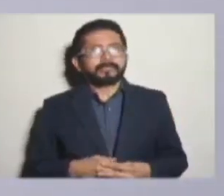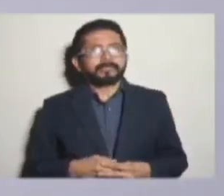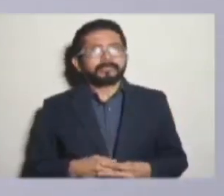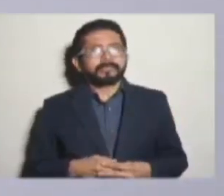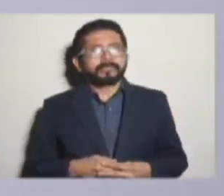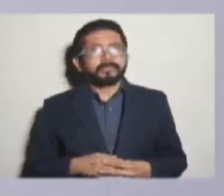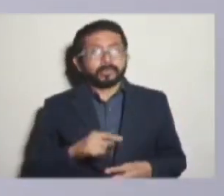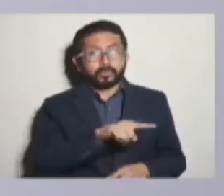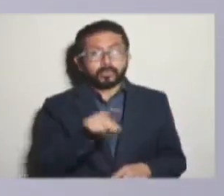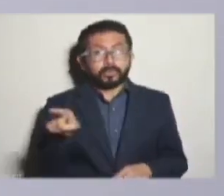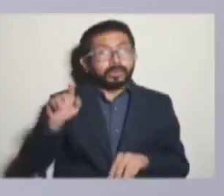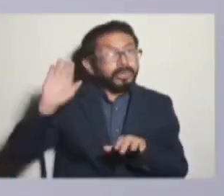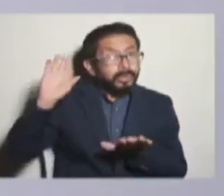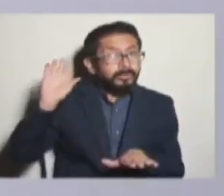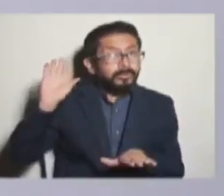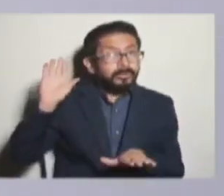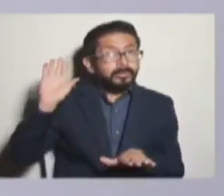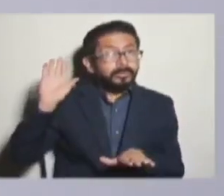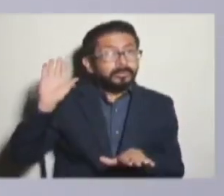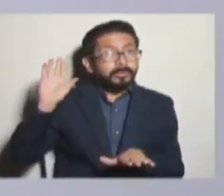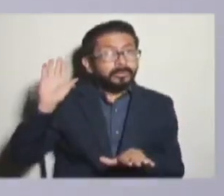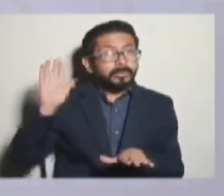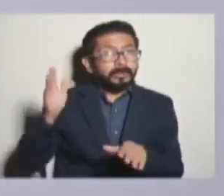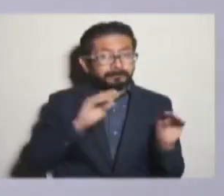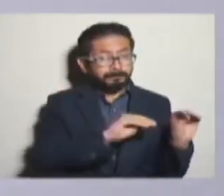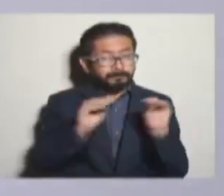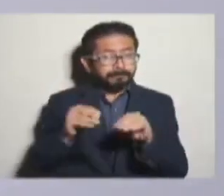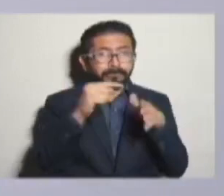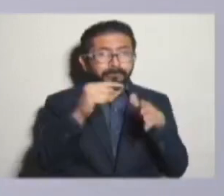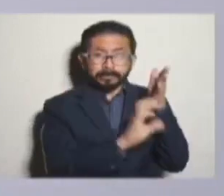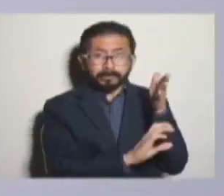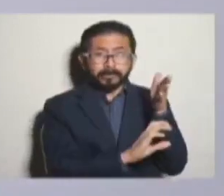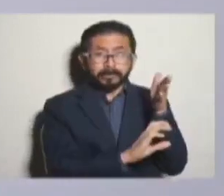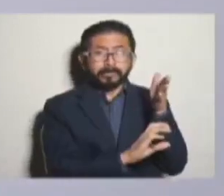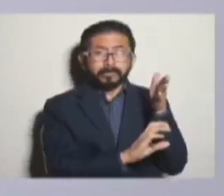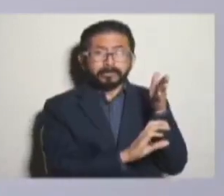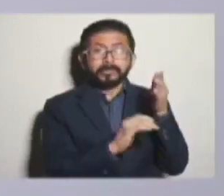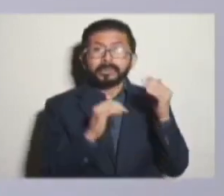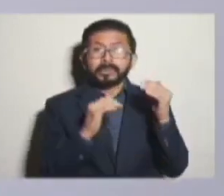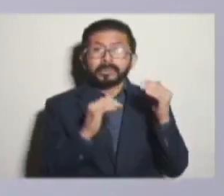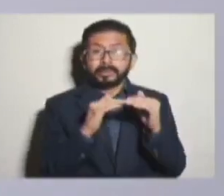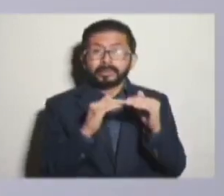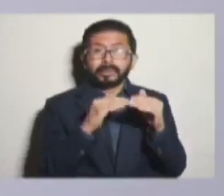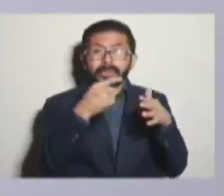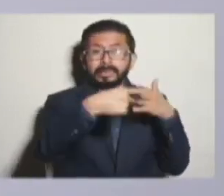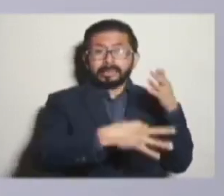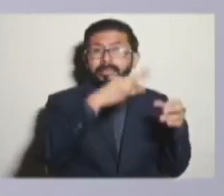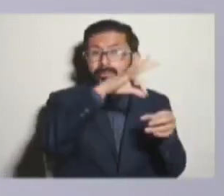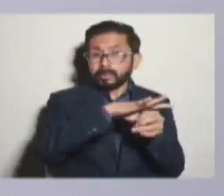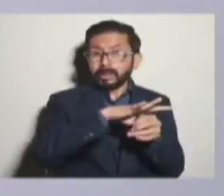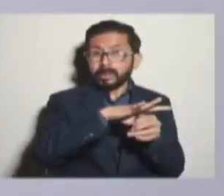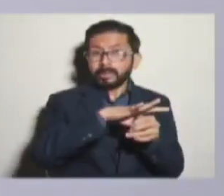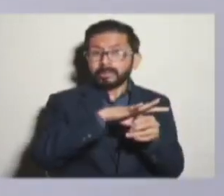protestan cumplir y hacer cumplir la constitución y demás leyes electorales